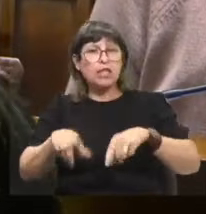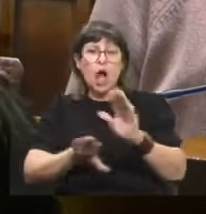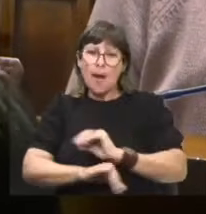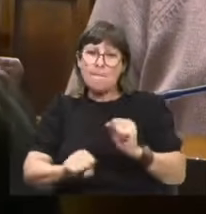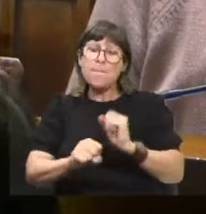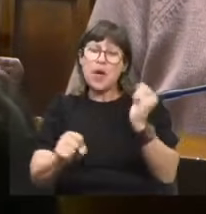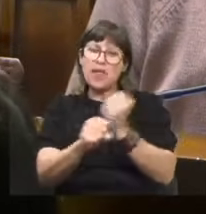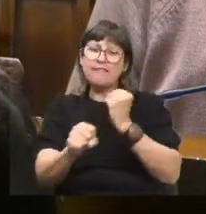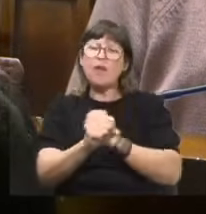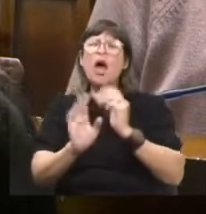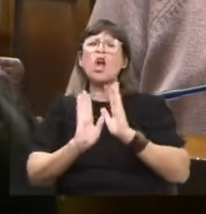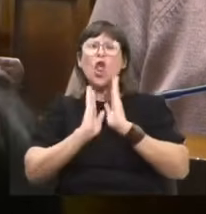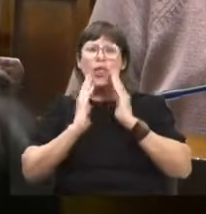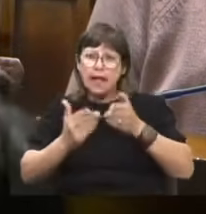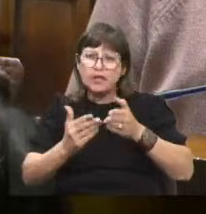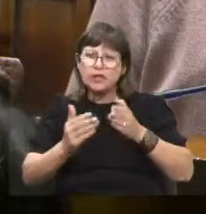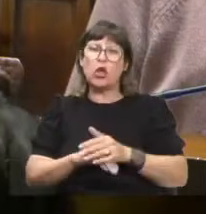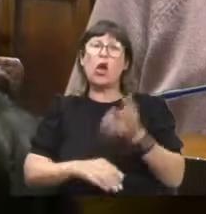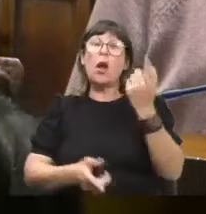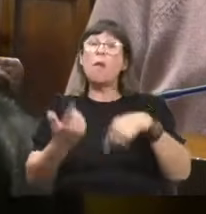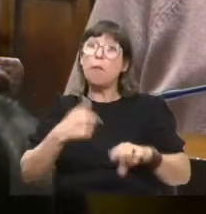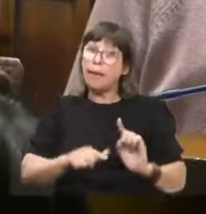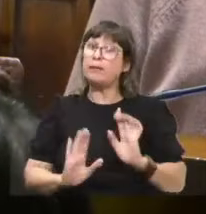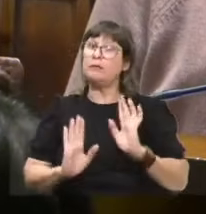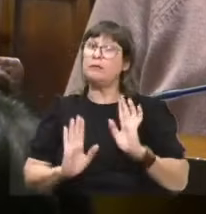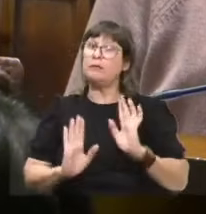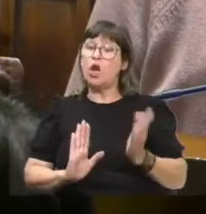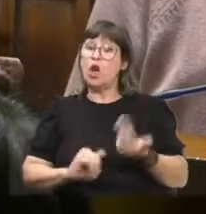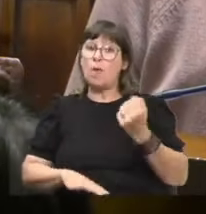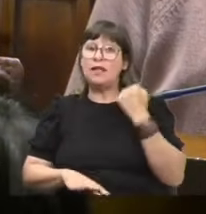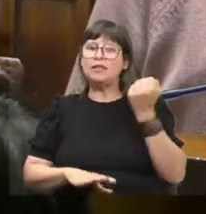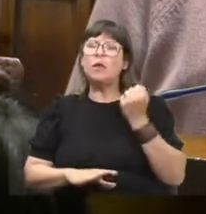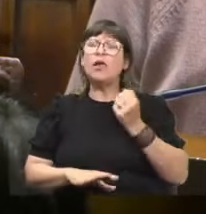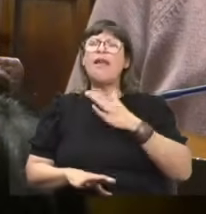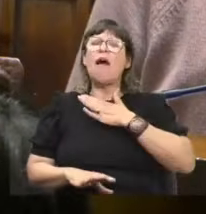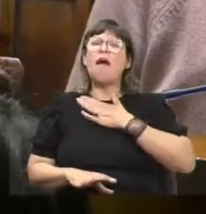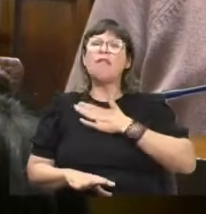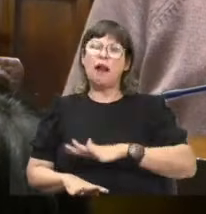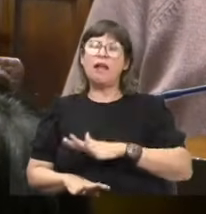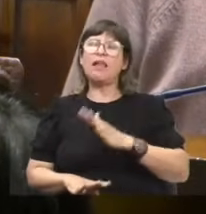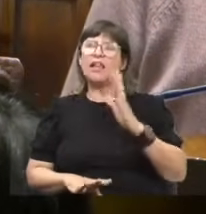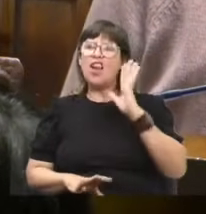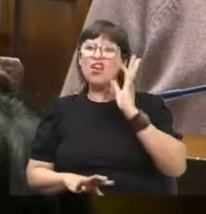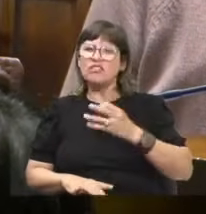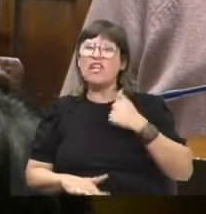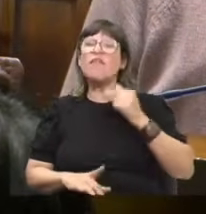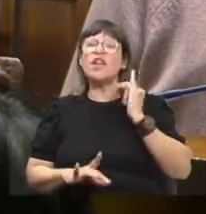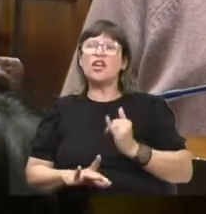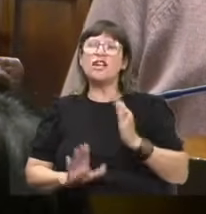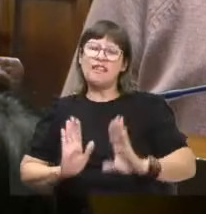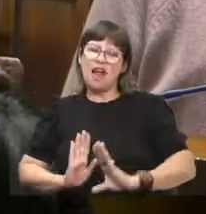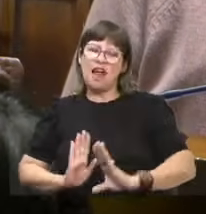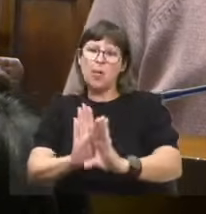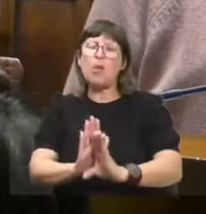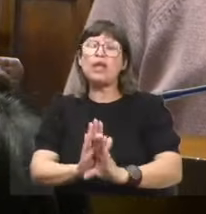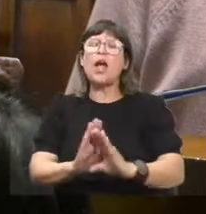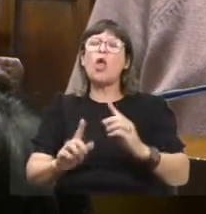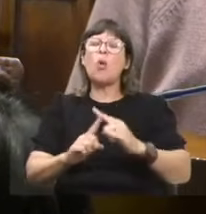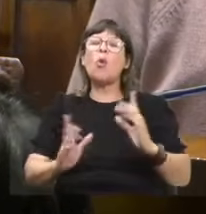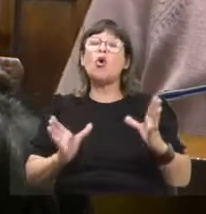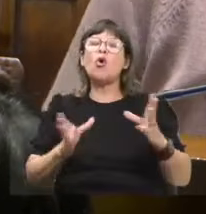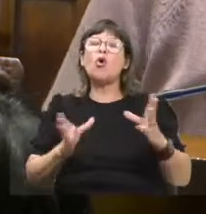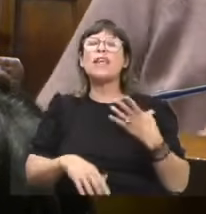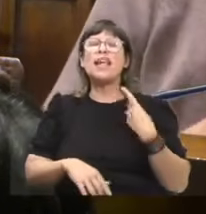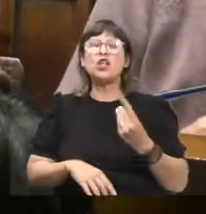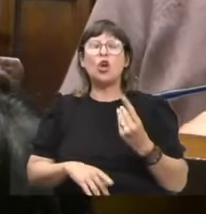con dedicación, pero sobre todo tranquilos, sabiendo que están respaldados por un directorio